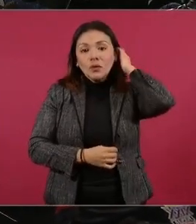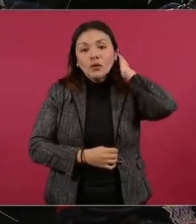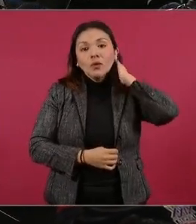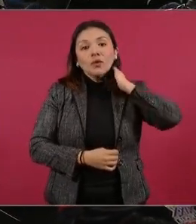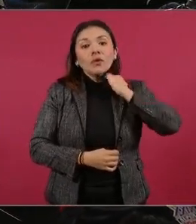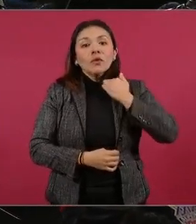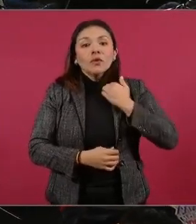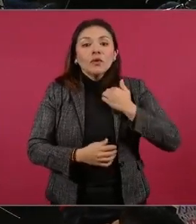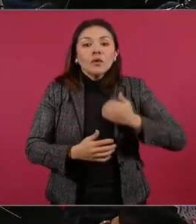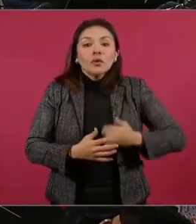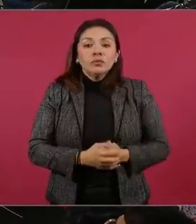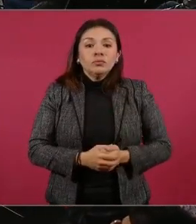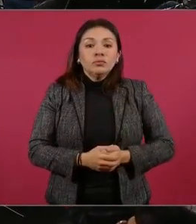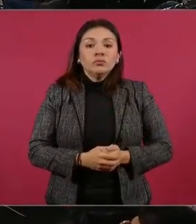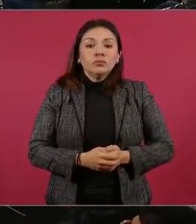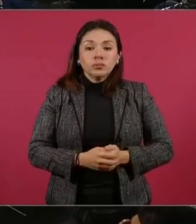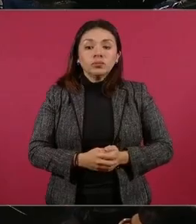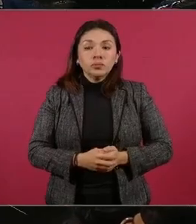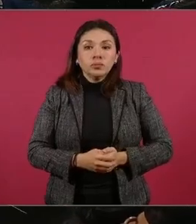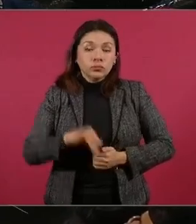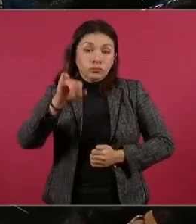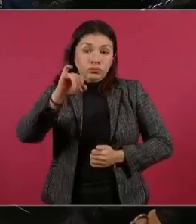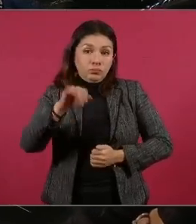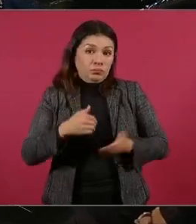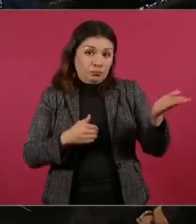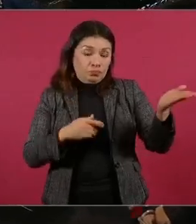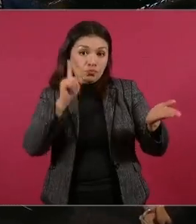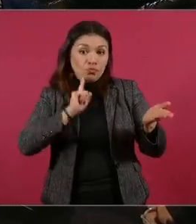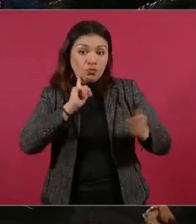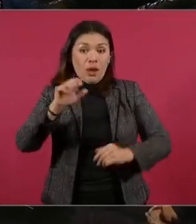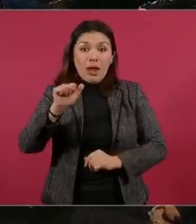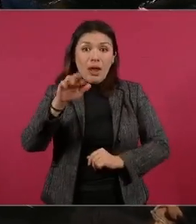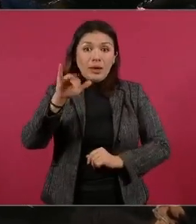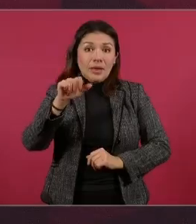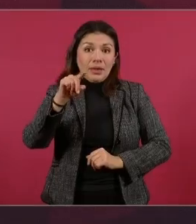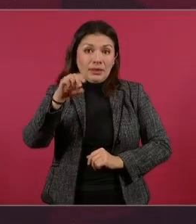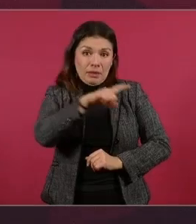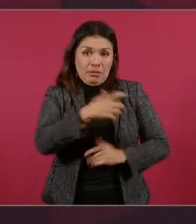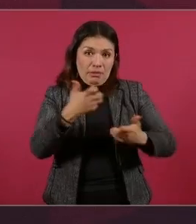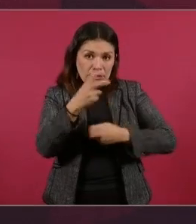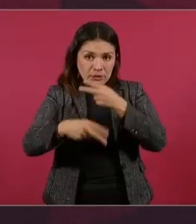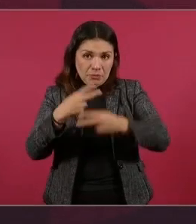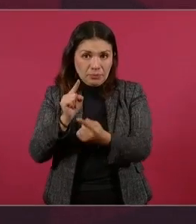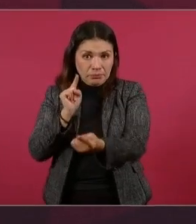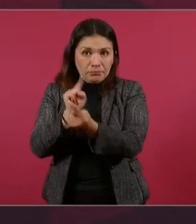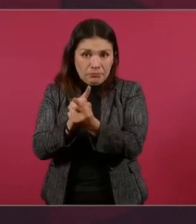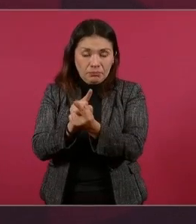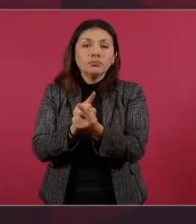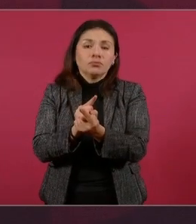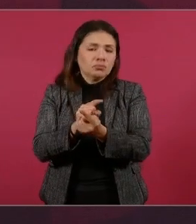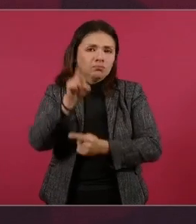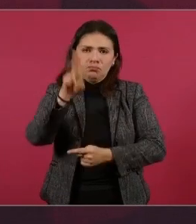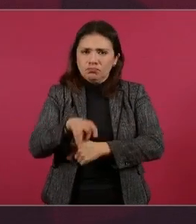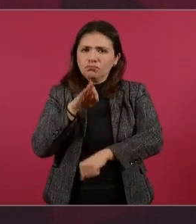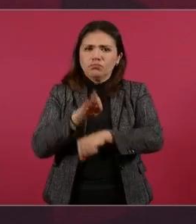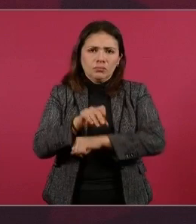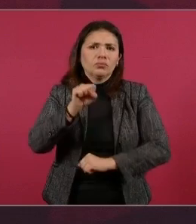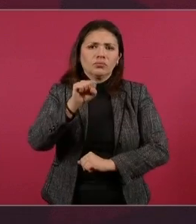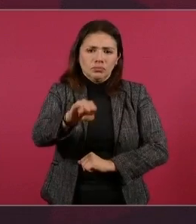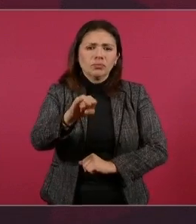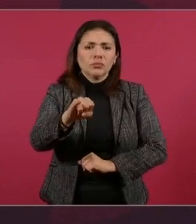aquí está arian ella va a salir a atenderlos y tienen garantizado